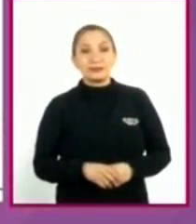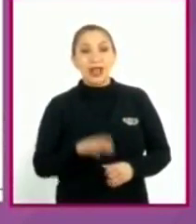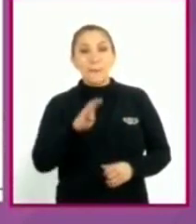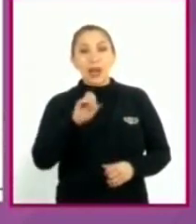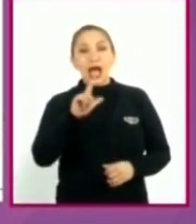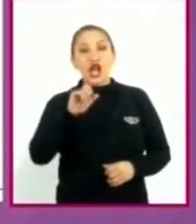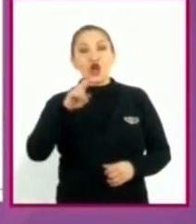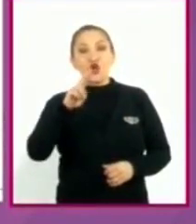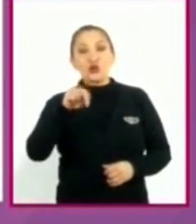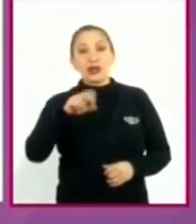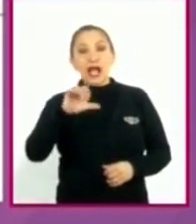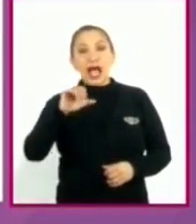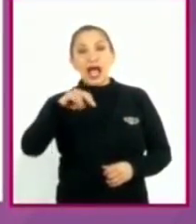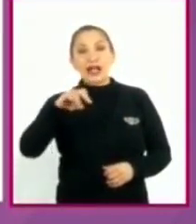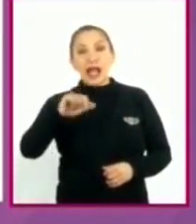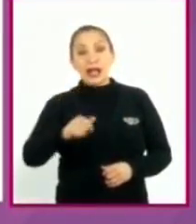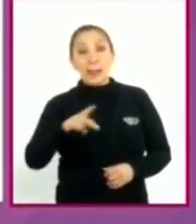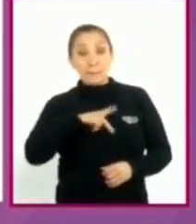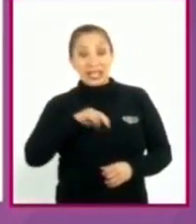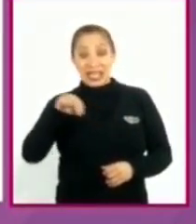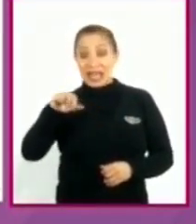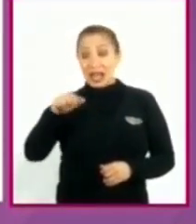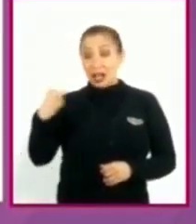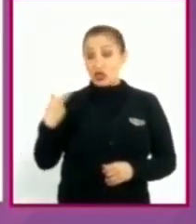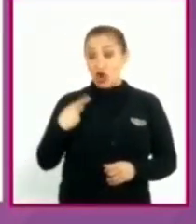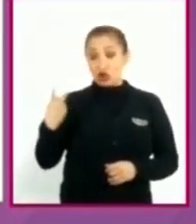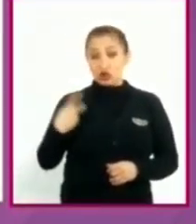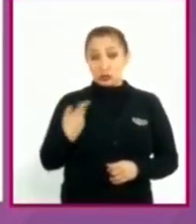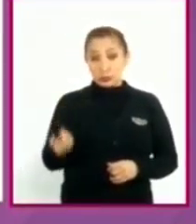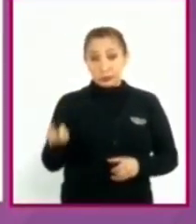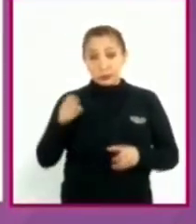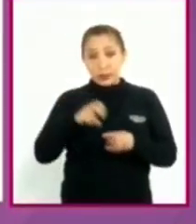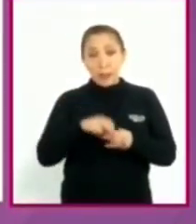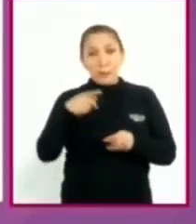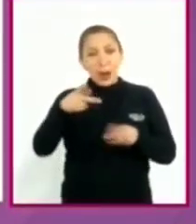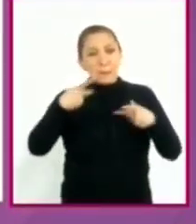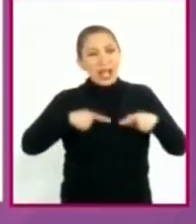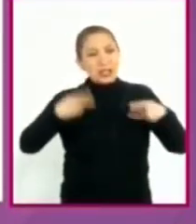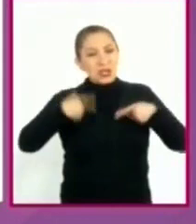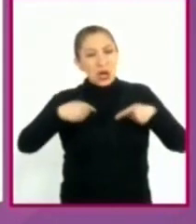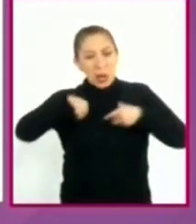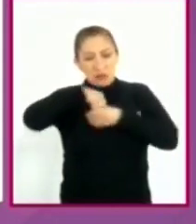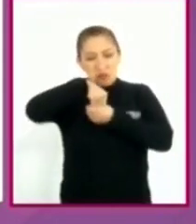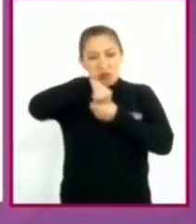Balún Canán. Mi nana y yo vamos a subir, pero la gente se ha